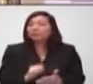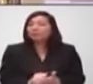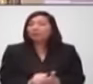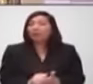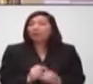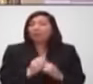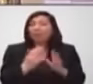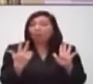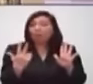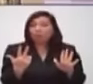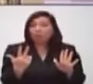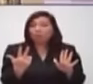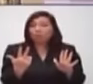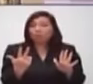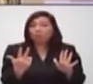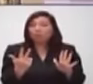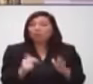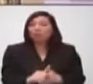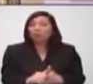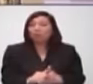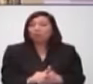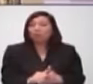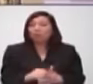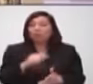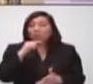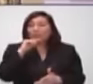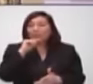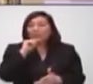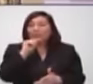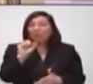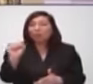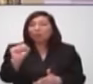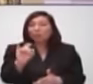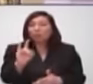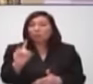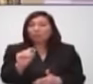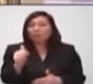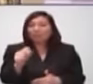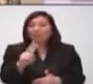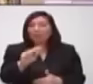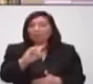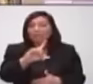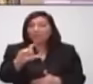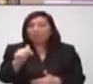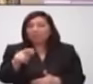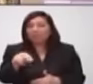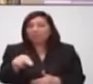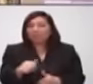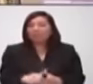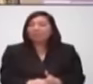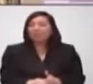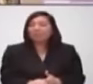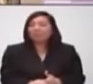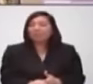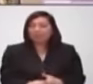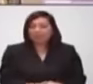día 8 estará con nosotros la señora Susana Villarán, y luego nosotros nos reuniremos para tomar los considerandos del